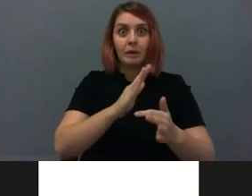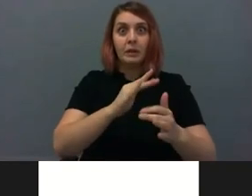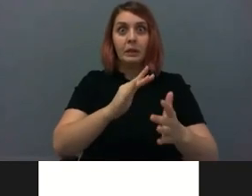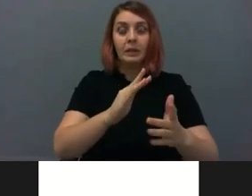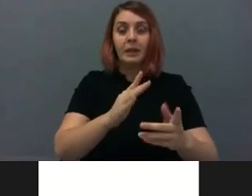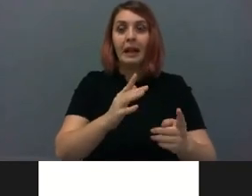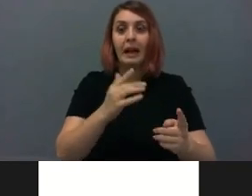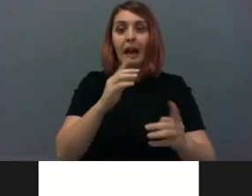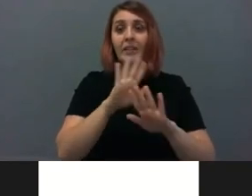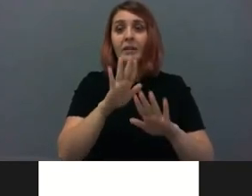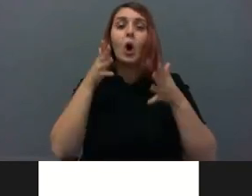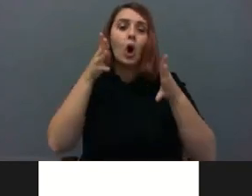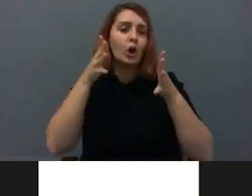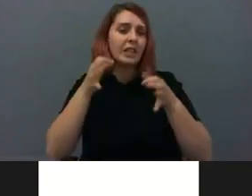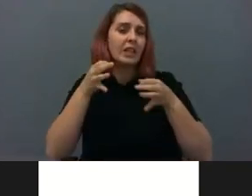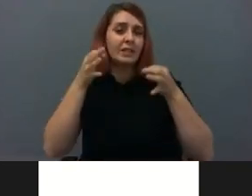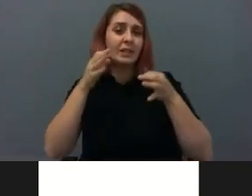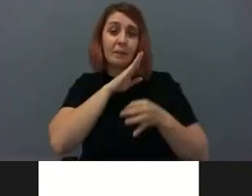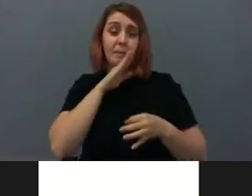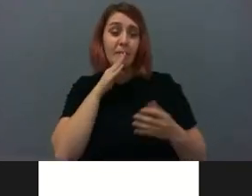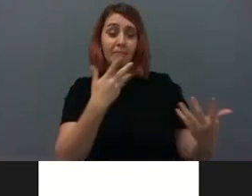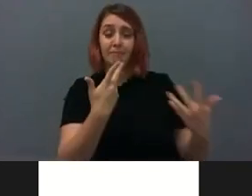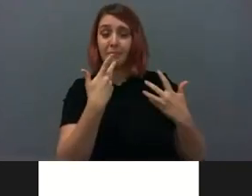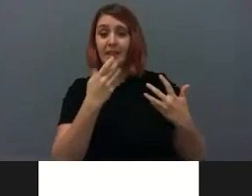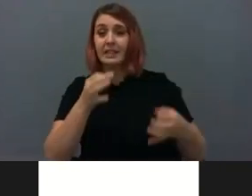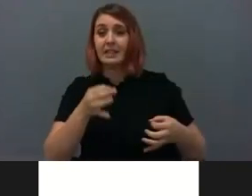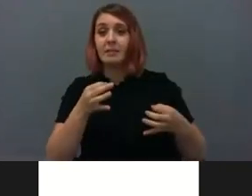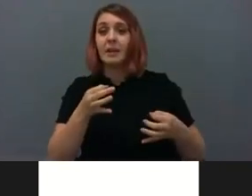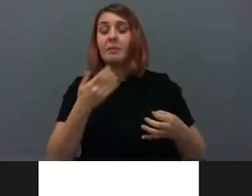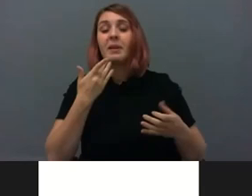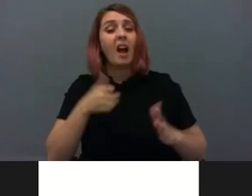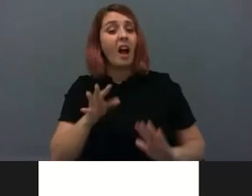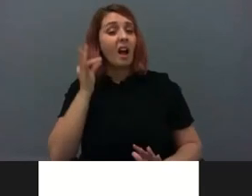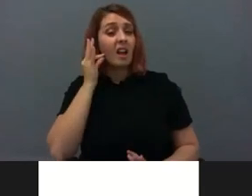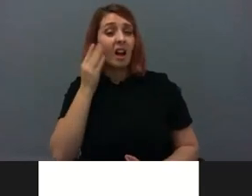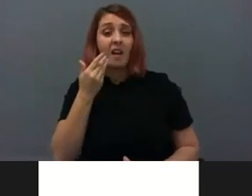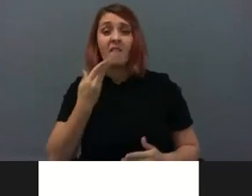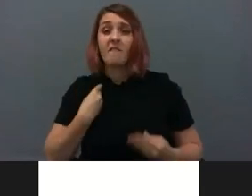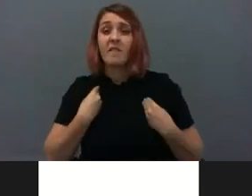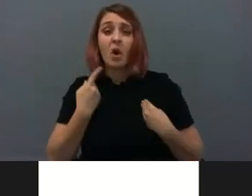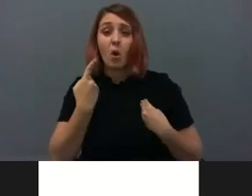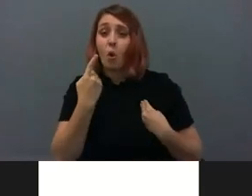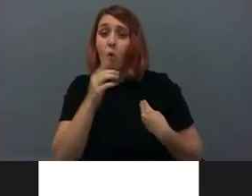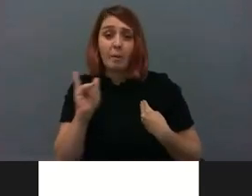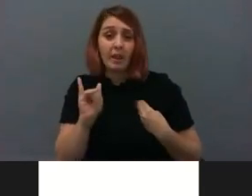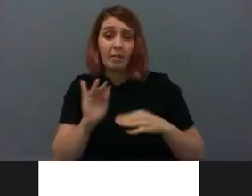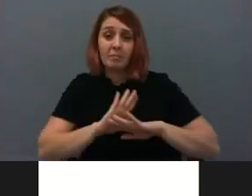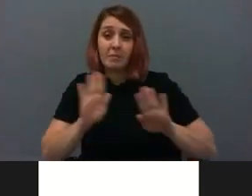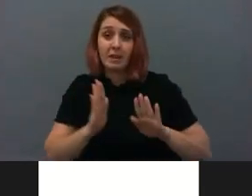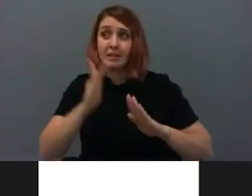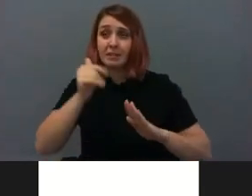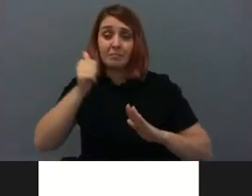Y bueno, un consejo que siempre me da mi madre, que siempre me dice: Vicky, hija, solamente vas a vivir una vida, no vas a vivir más, y es